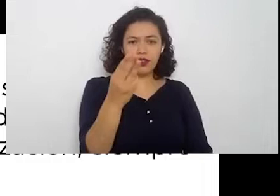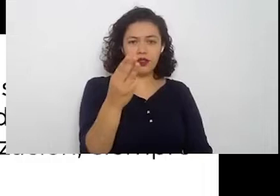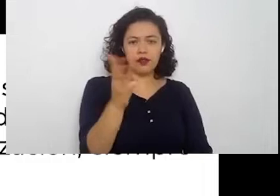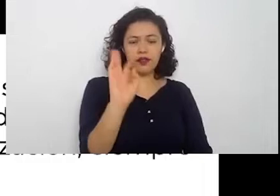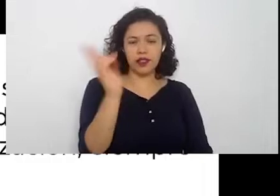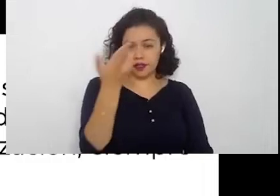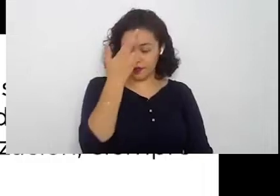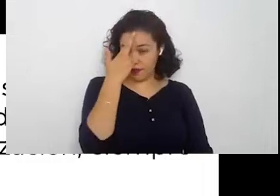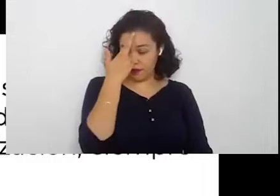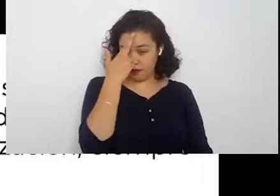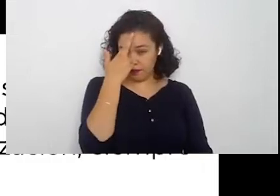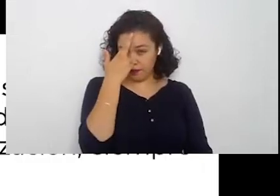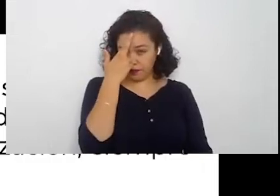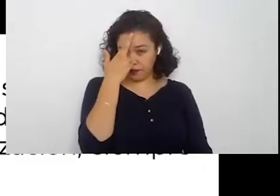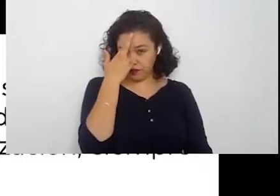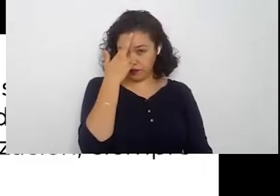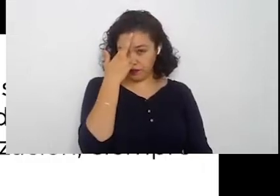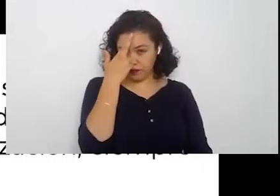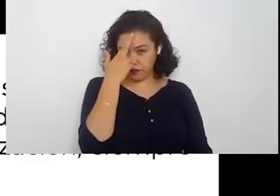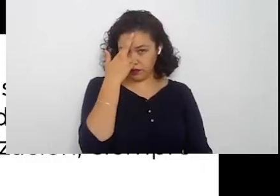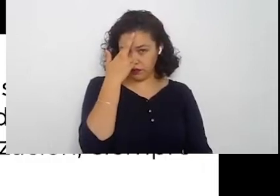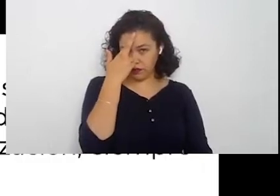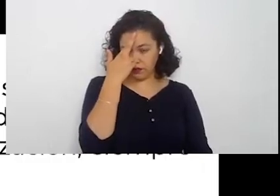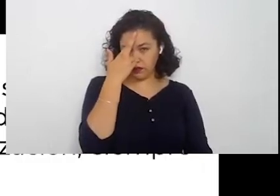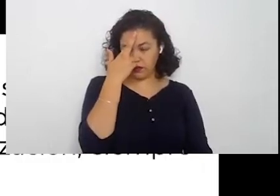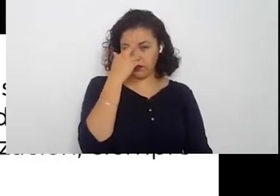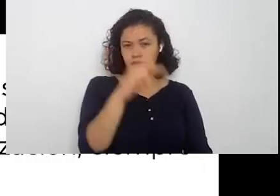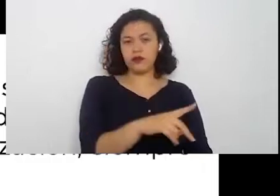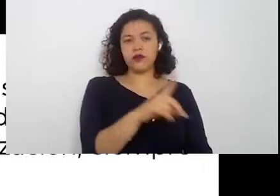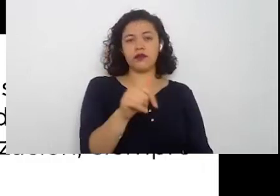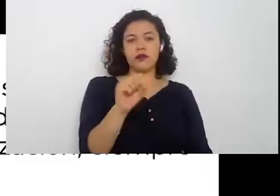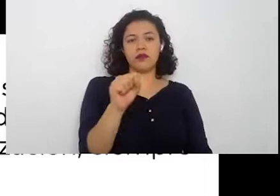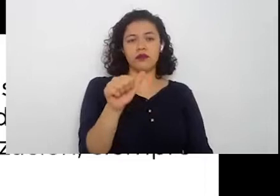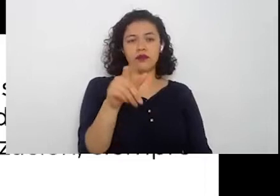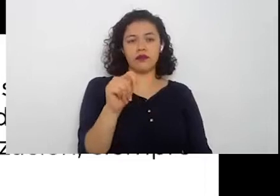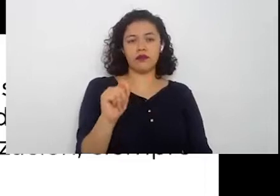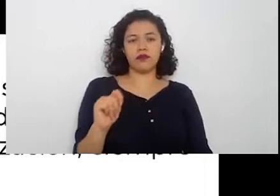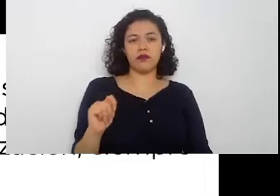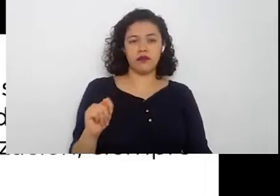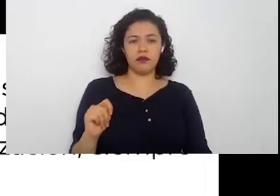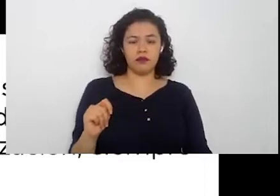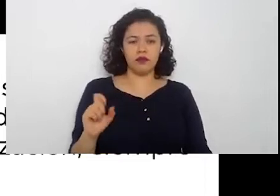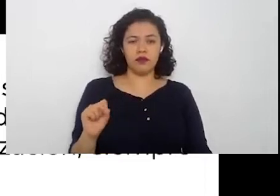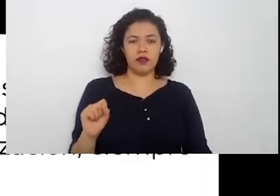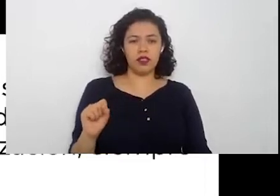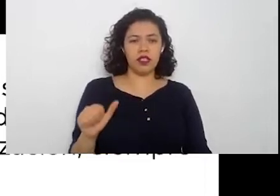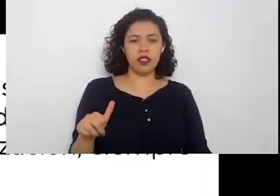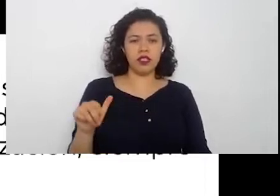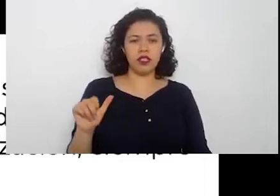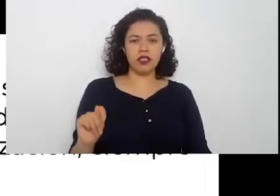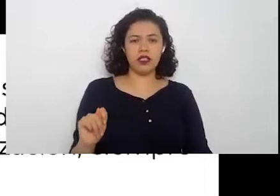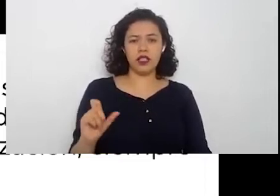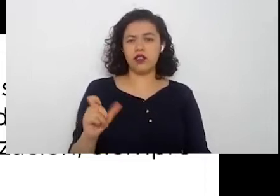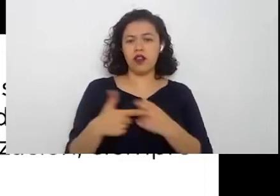otra cosa, el SAT les va a pedir por cuestiones de algún percance